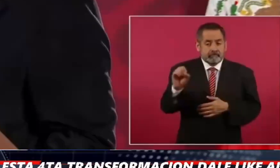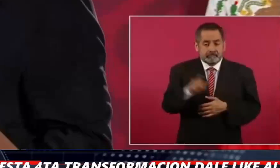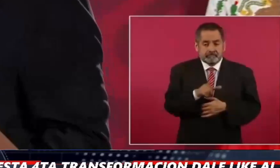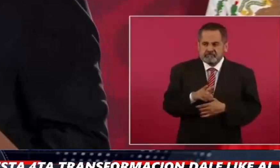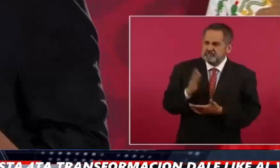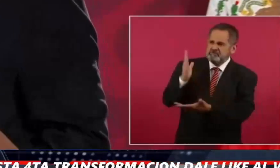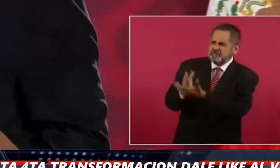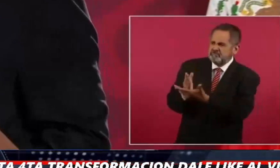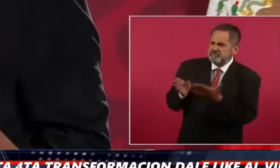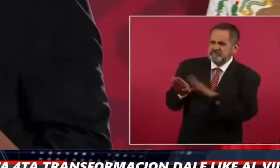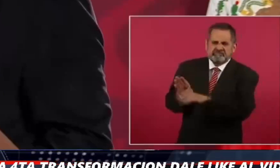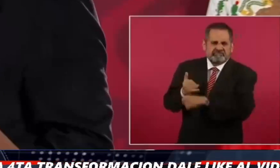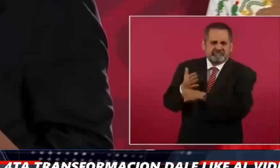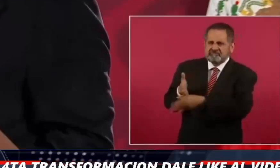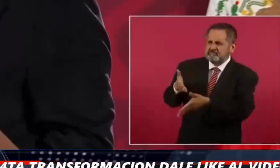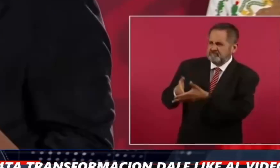y a todos